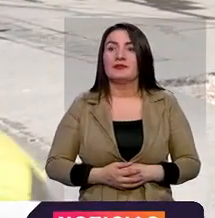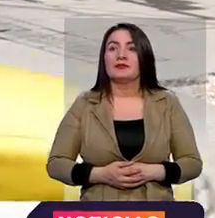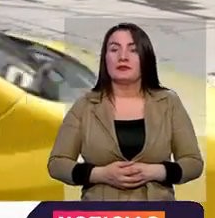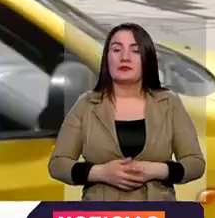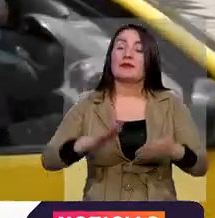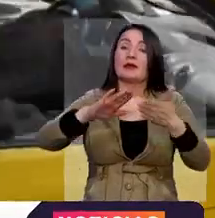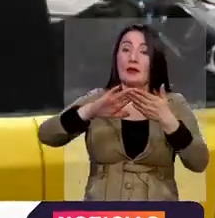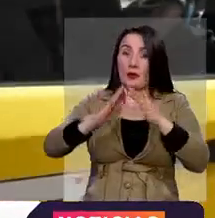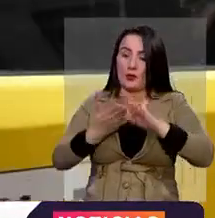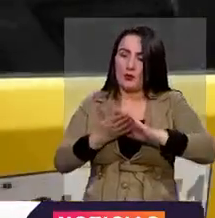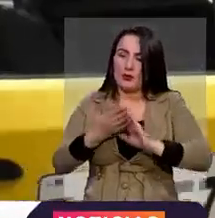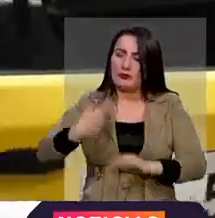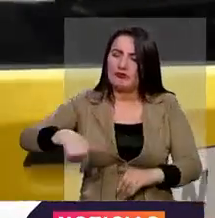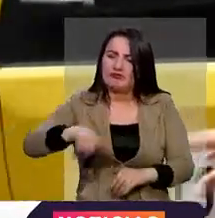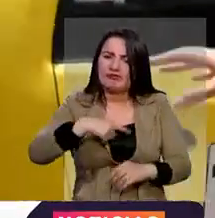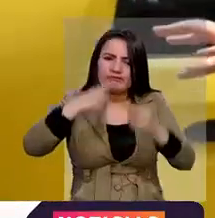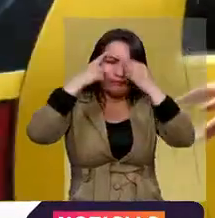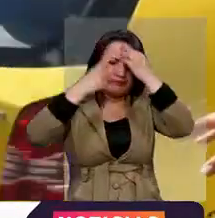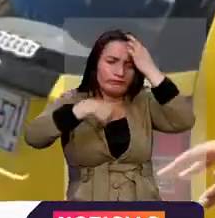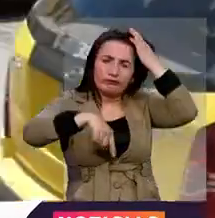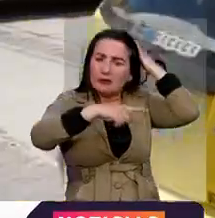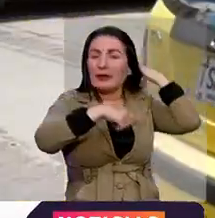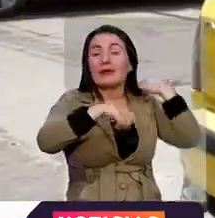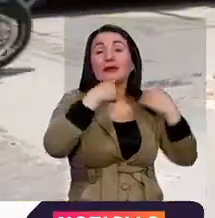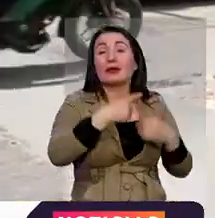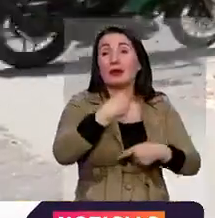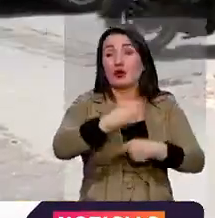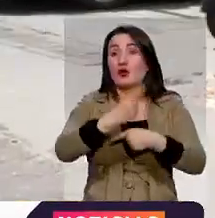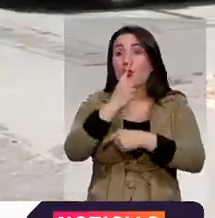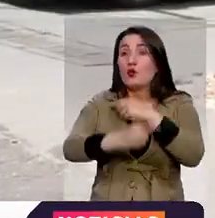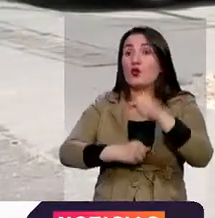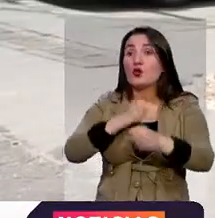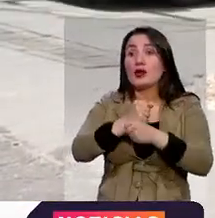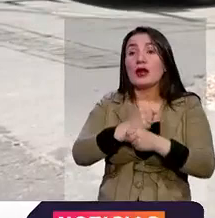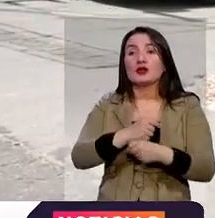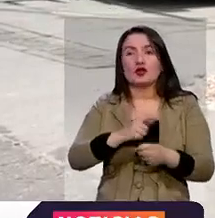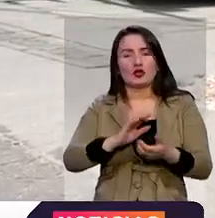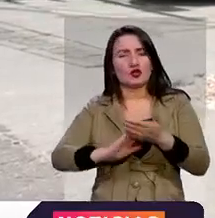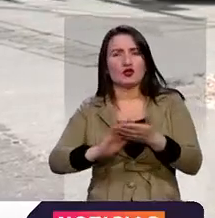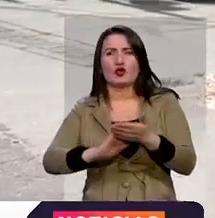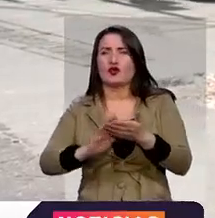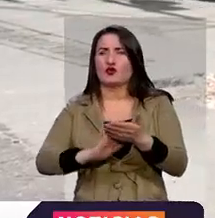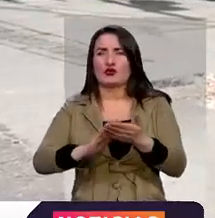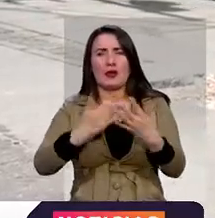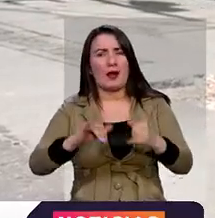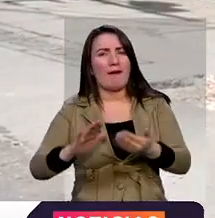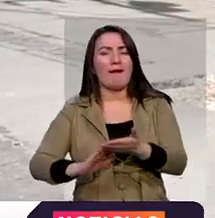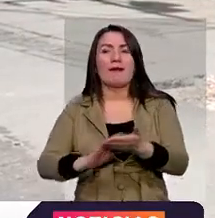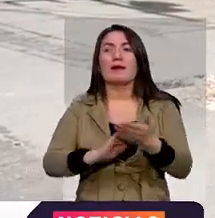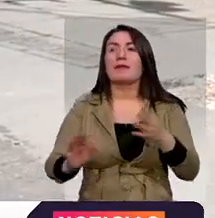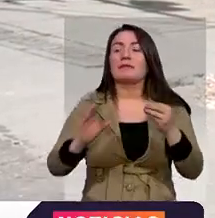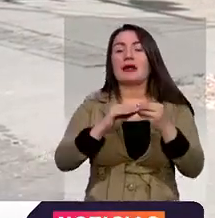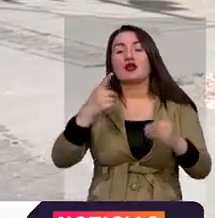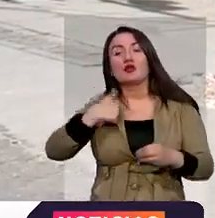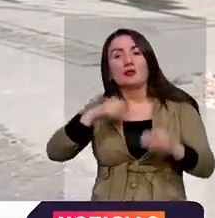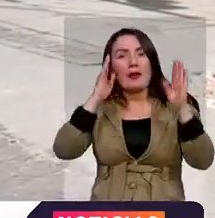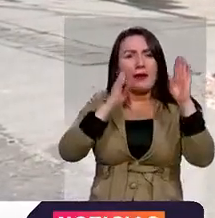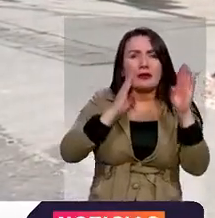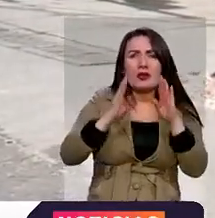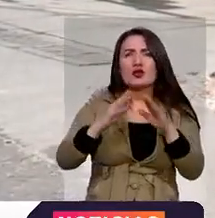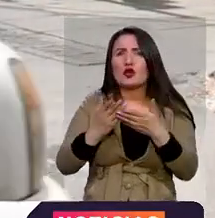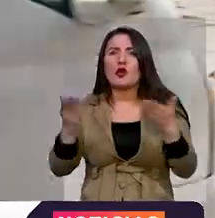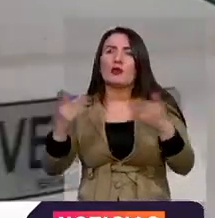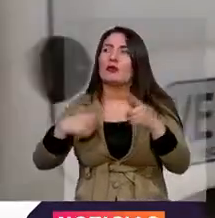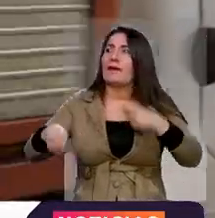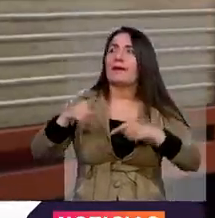La comunidad espera que antes de que este hueco cumpla un año, pues sea solucionado, sea arreglado, pero también nosotros estaremos muy atentos a